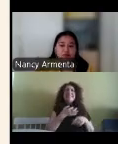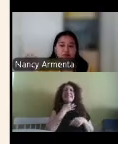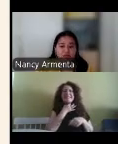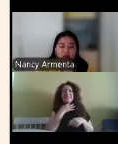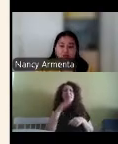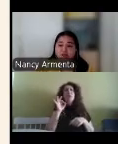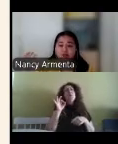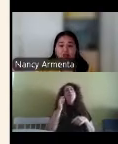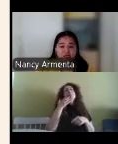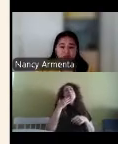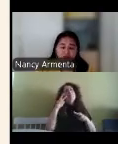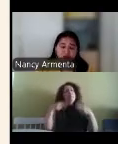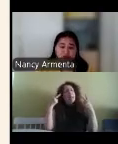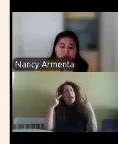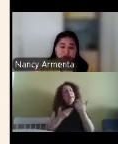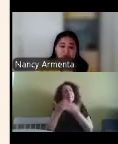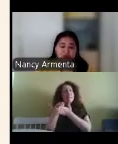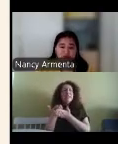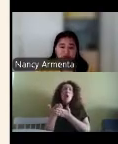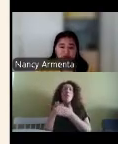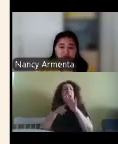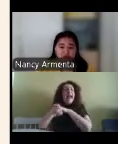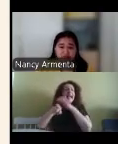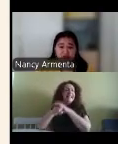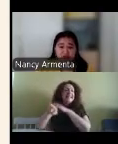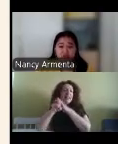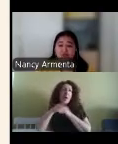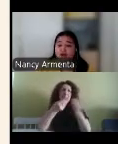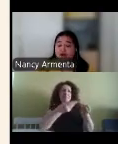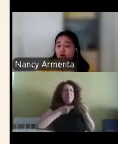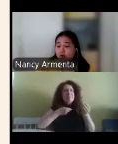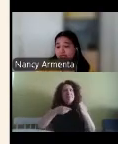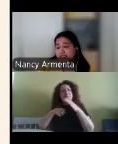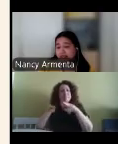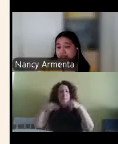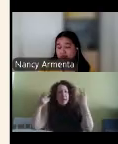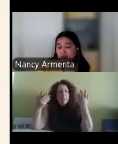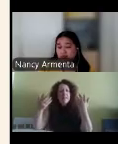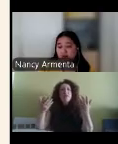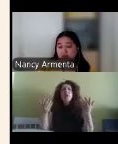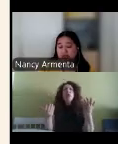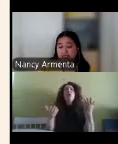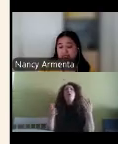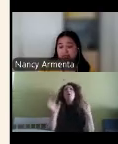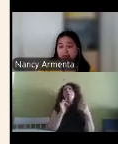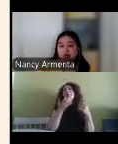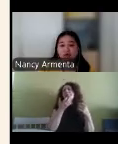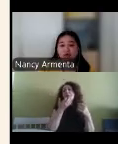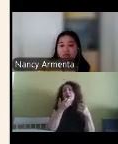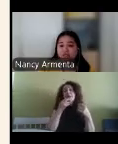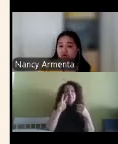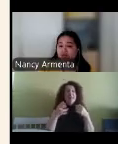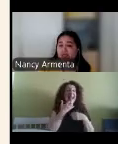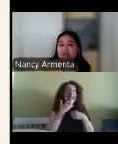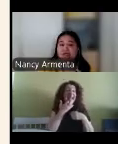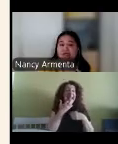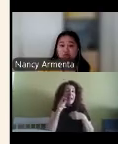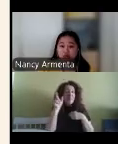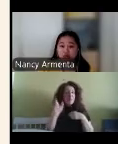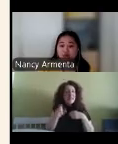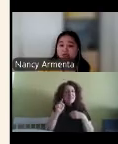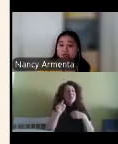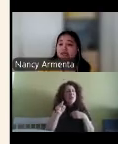poder acudir o hacer una gestión relacionada con los servicios sanitarios. O en este caso que pongo aquí en este ejemplo de una persona